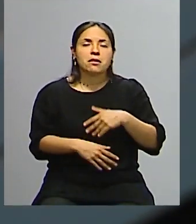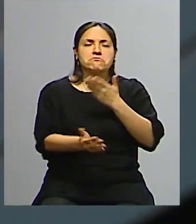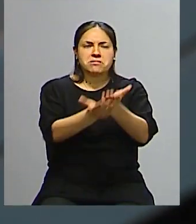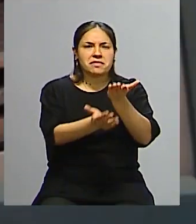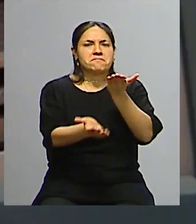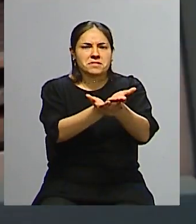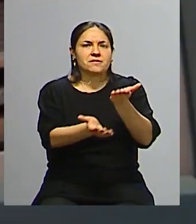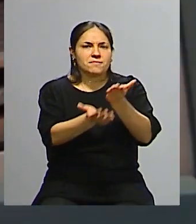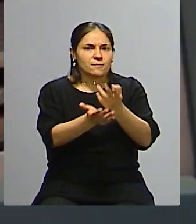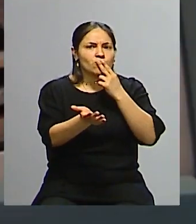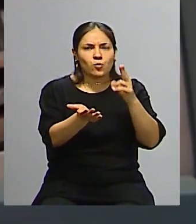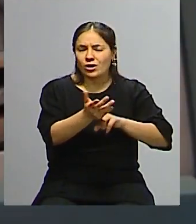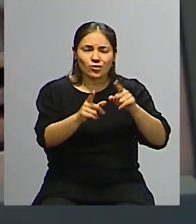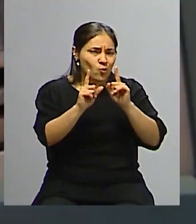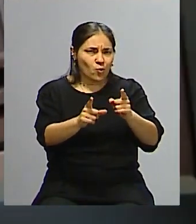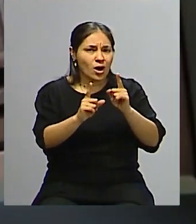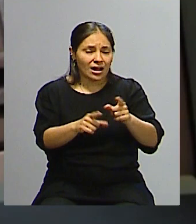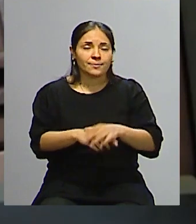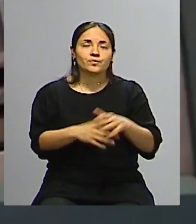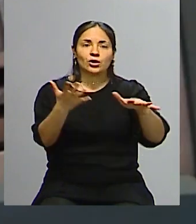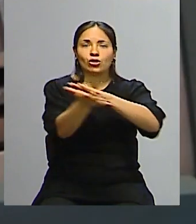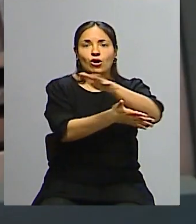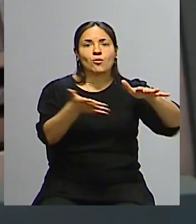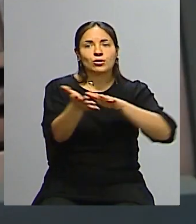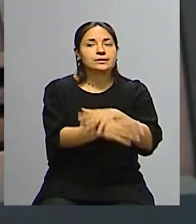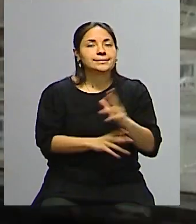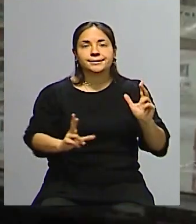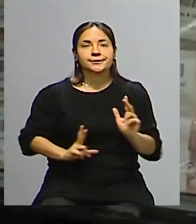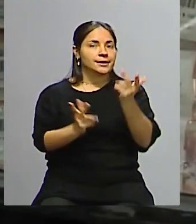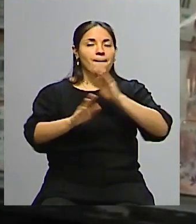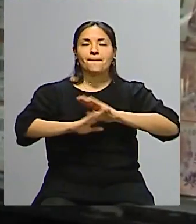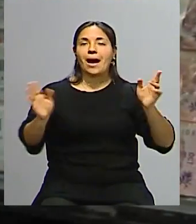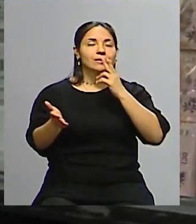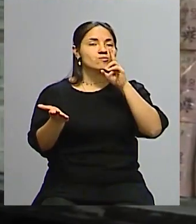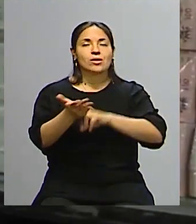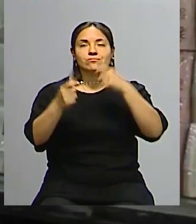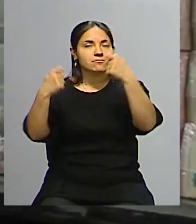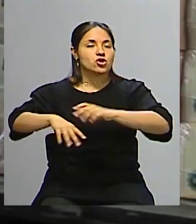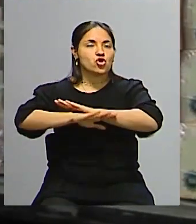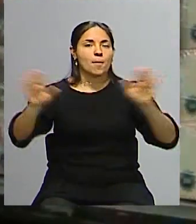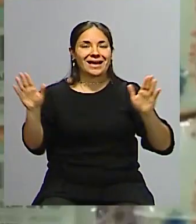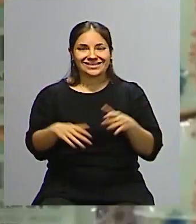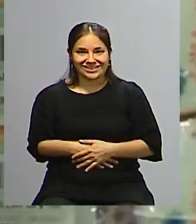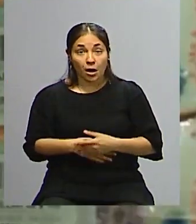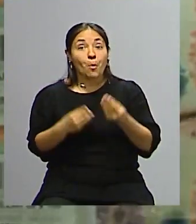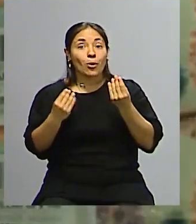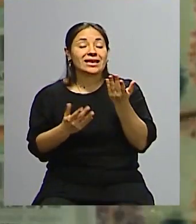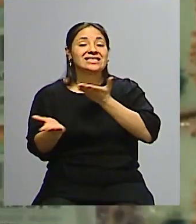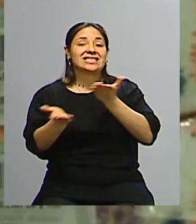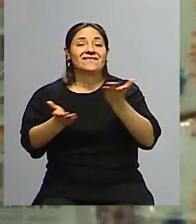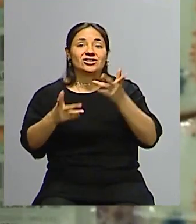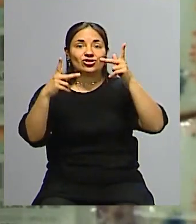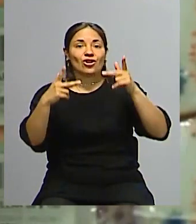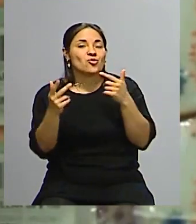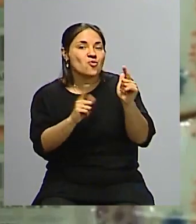se tribute, y la comunidad deja de aportar. La comunidad deja de aportar y empieza la evasión. La